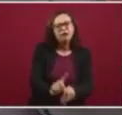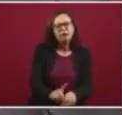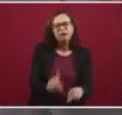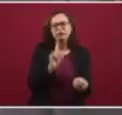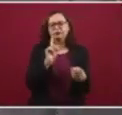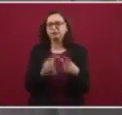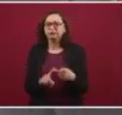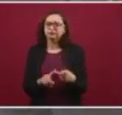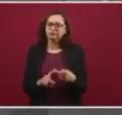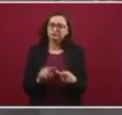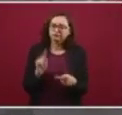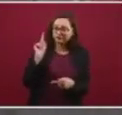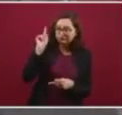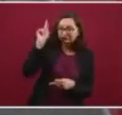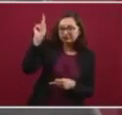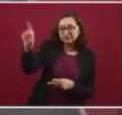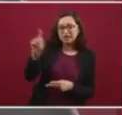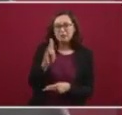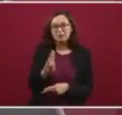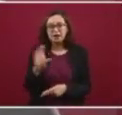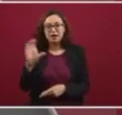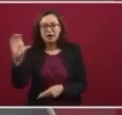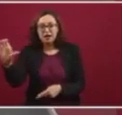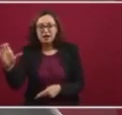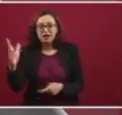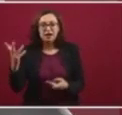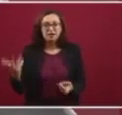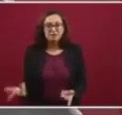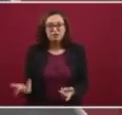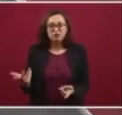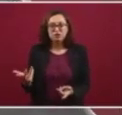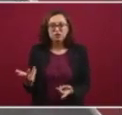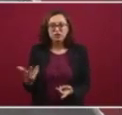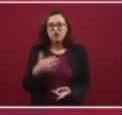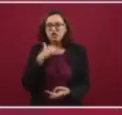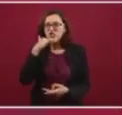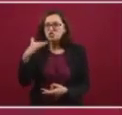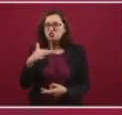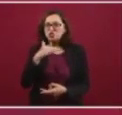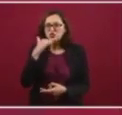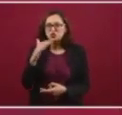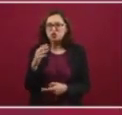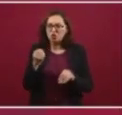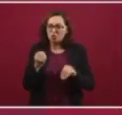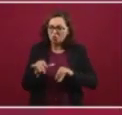no hay el mismo número de notas.